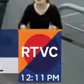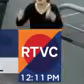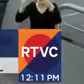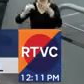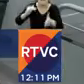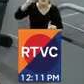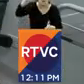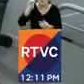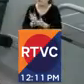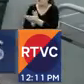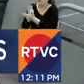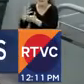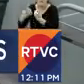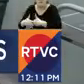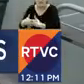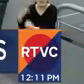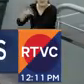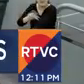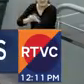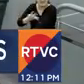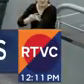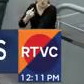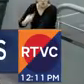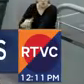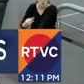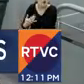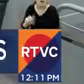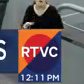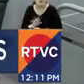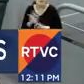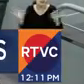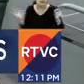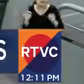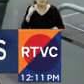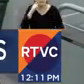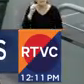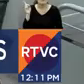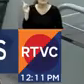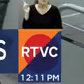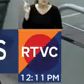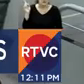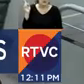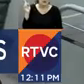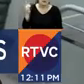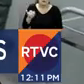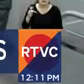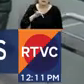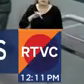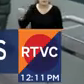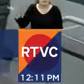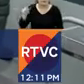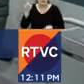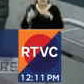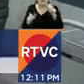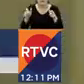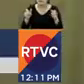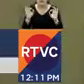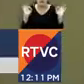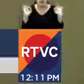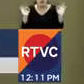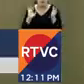problema. Y esta es la imagen de los bancos de sangre de los principales hospitales de la ciudad de Medellín,